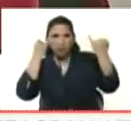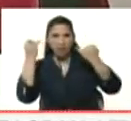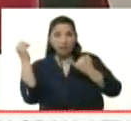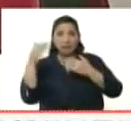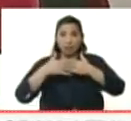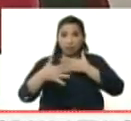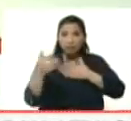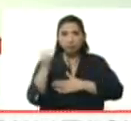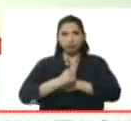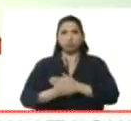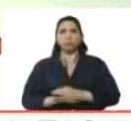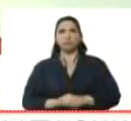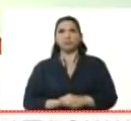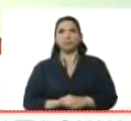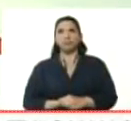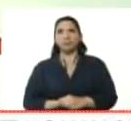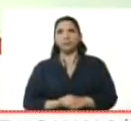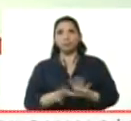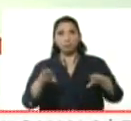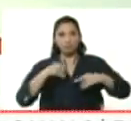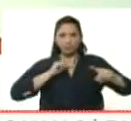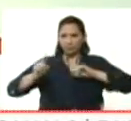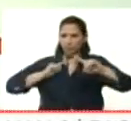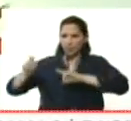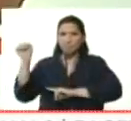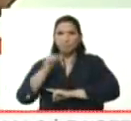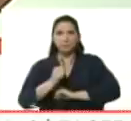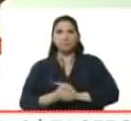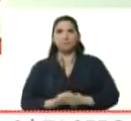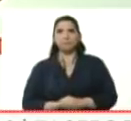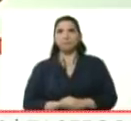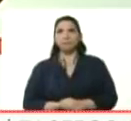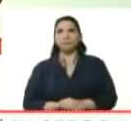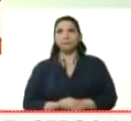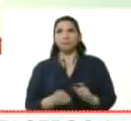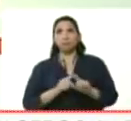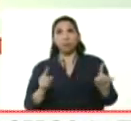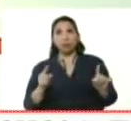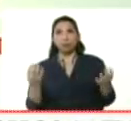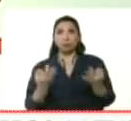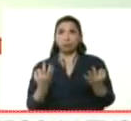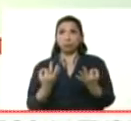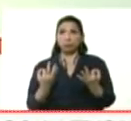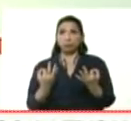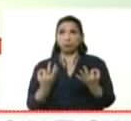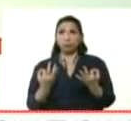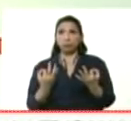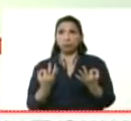Sí. ¿Tomamos acciones? Sí. Pero en verdad,